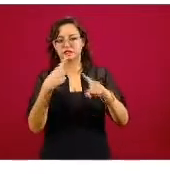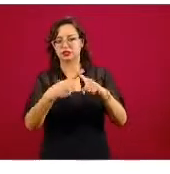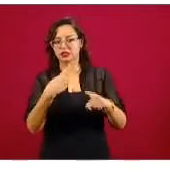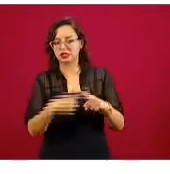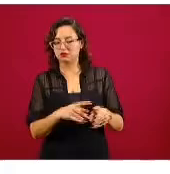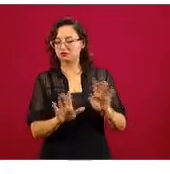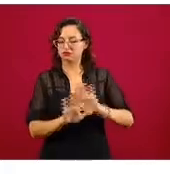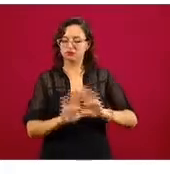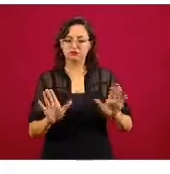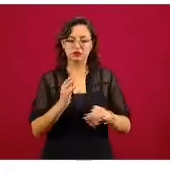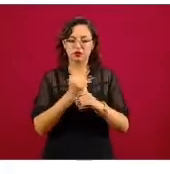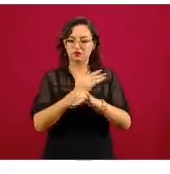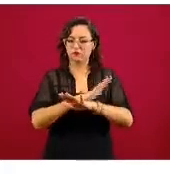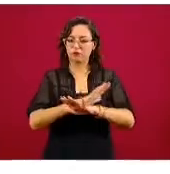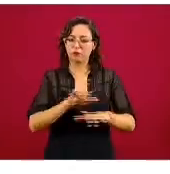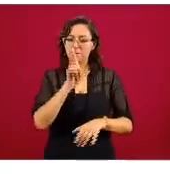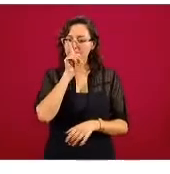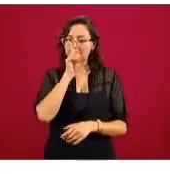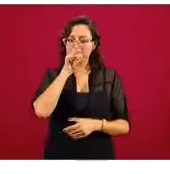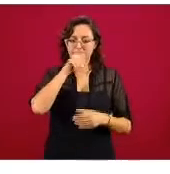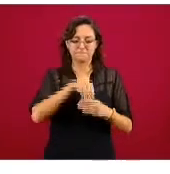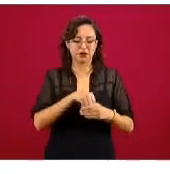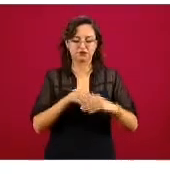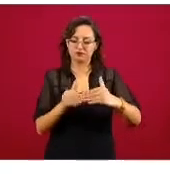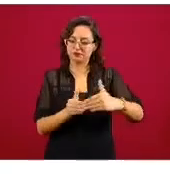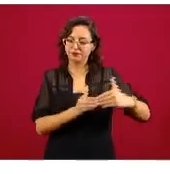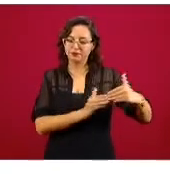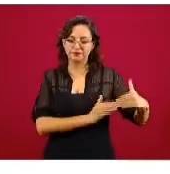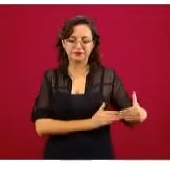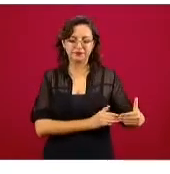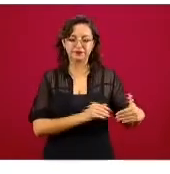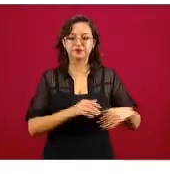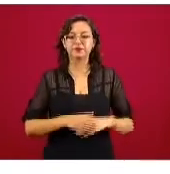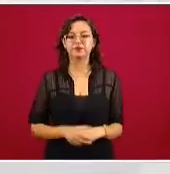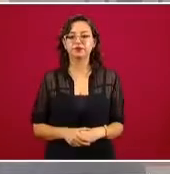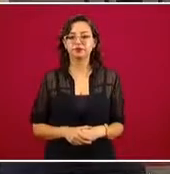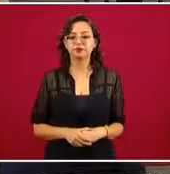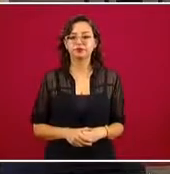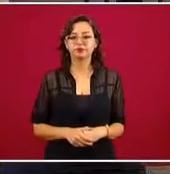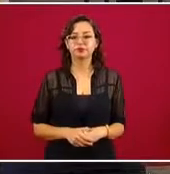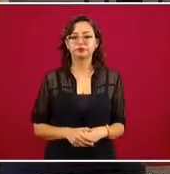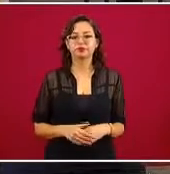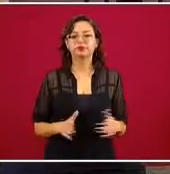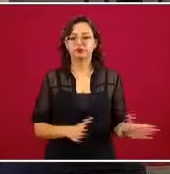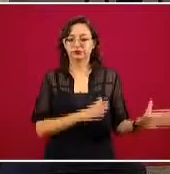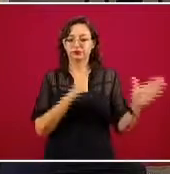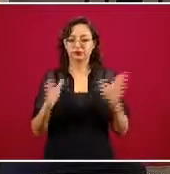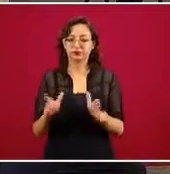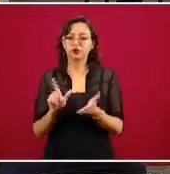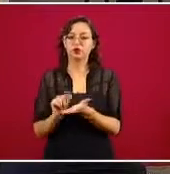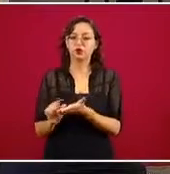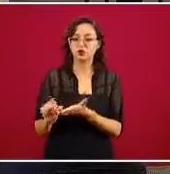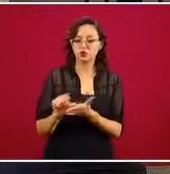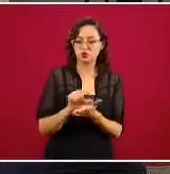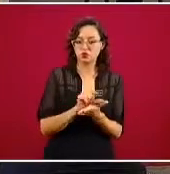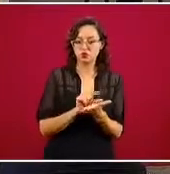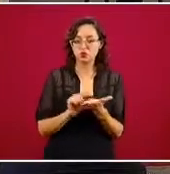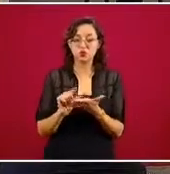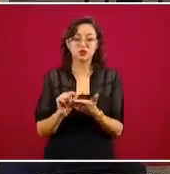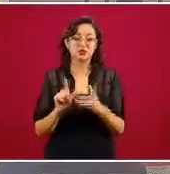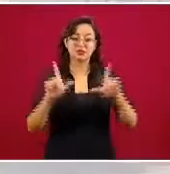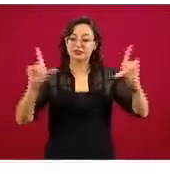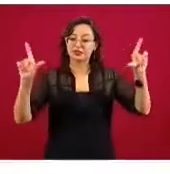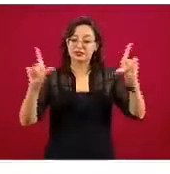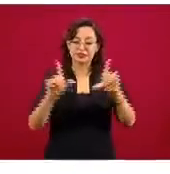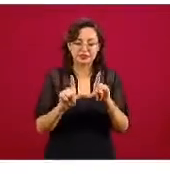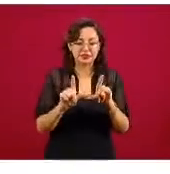de las personas ni su información privada. En la siguiente se ve el caso de Twitter. Las gráficas, desde luego, son demasiado